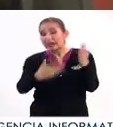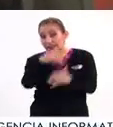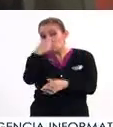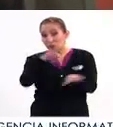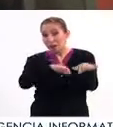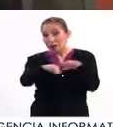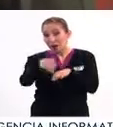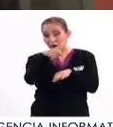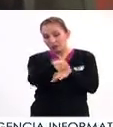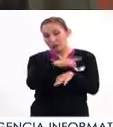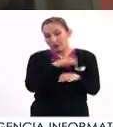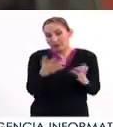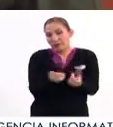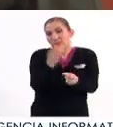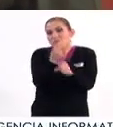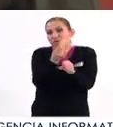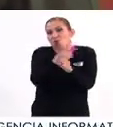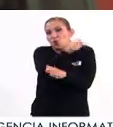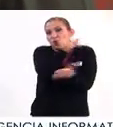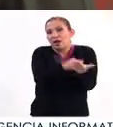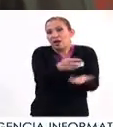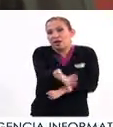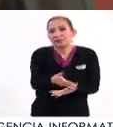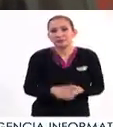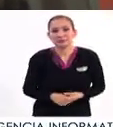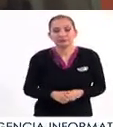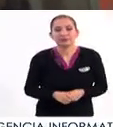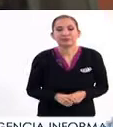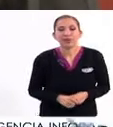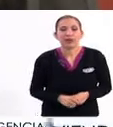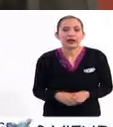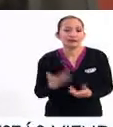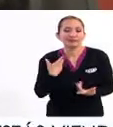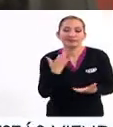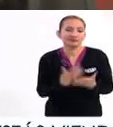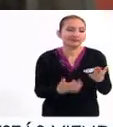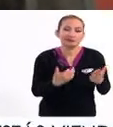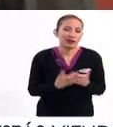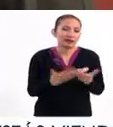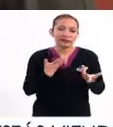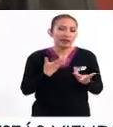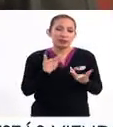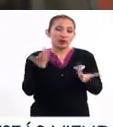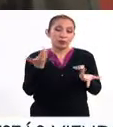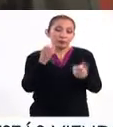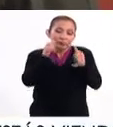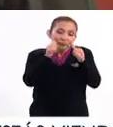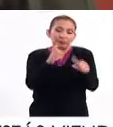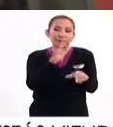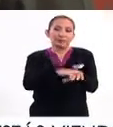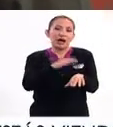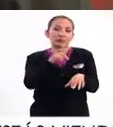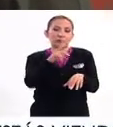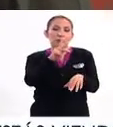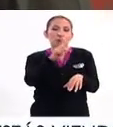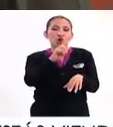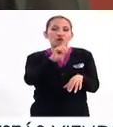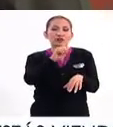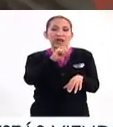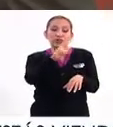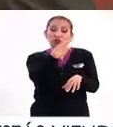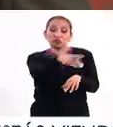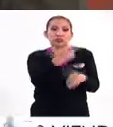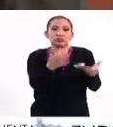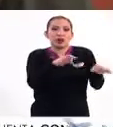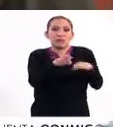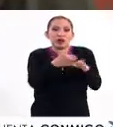deudas a Posada por todo lo que hizo por las artes, y porque además digamos que la ciudad lo fue tratando un poco mal, a